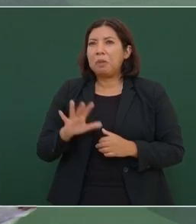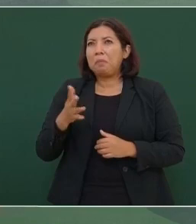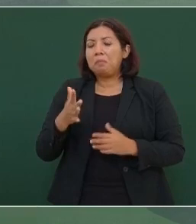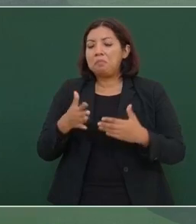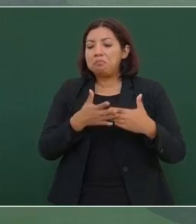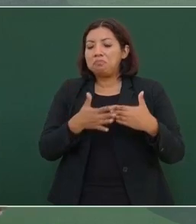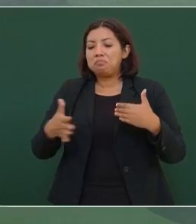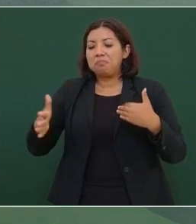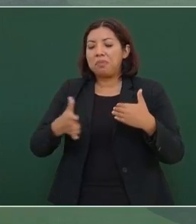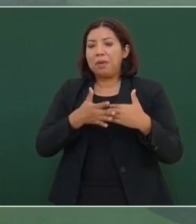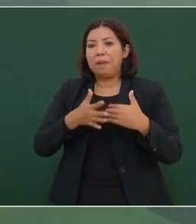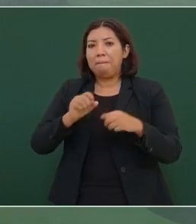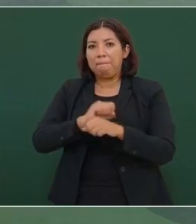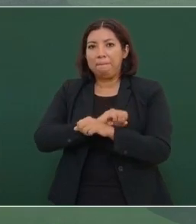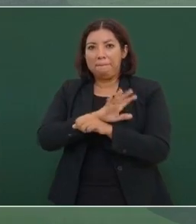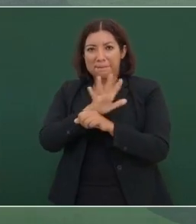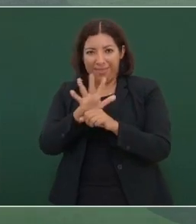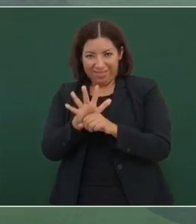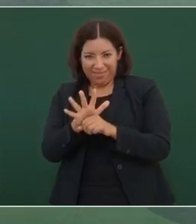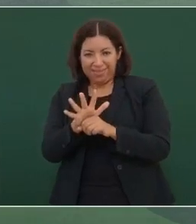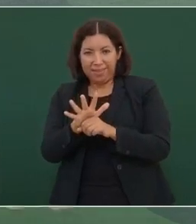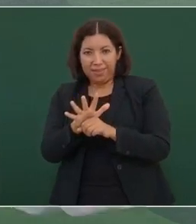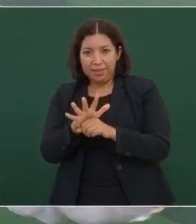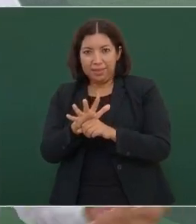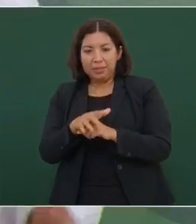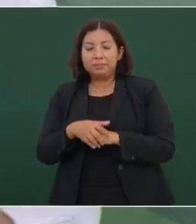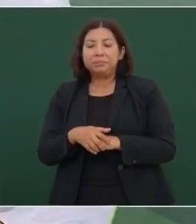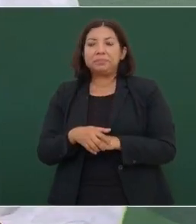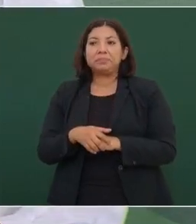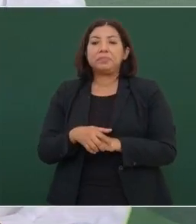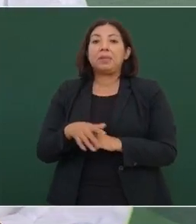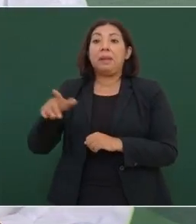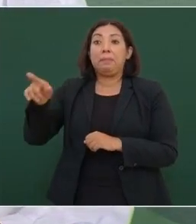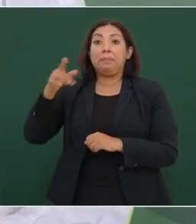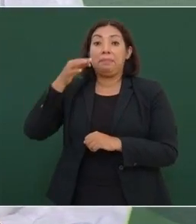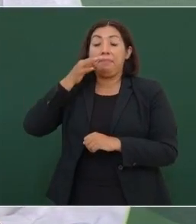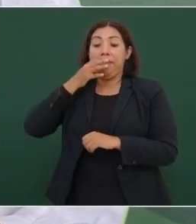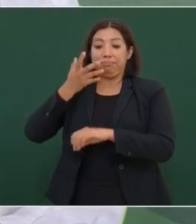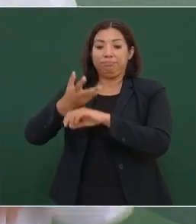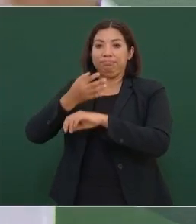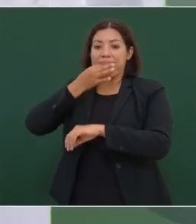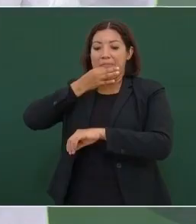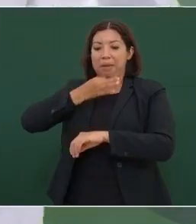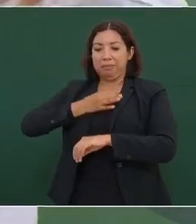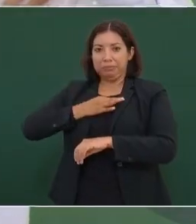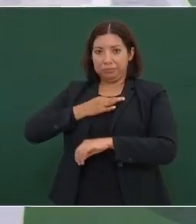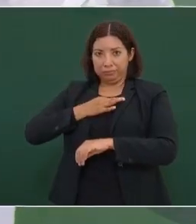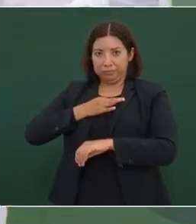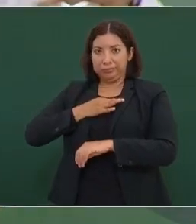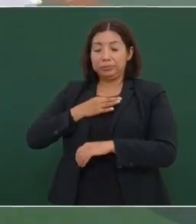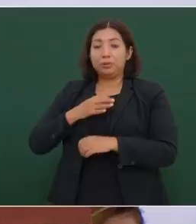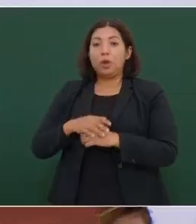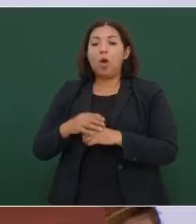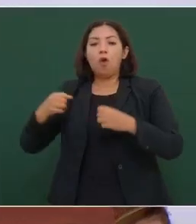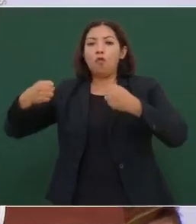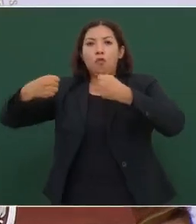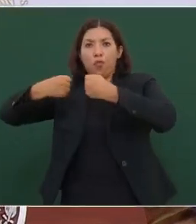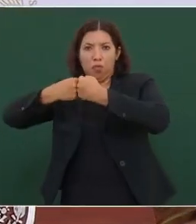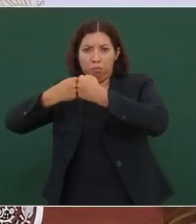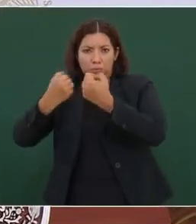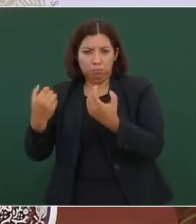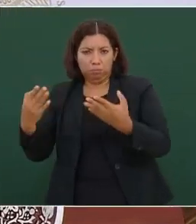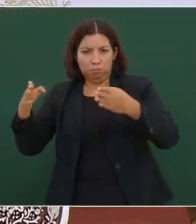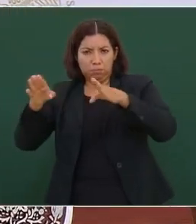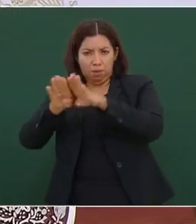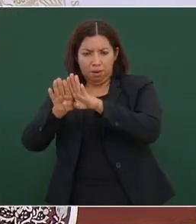me informó de que no se iba a cerrar la frontera, y se lo agradecimos mucho,